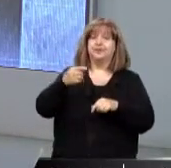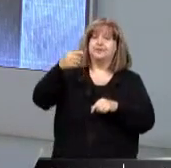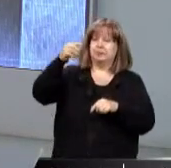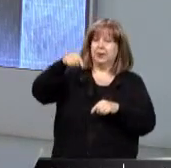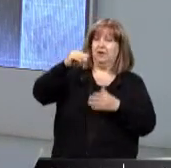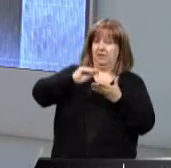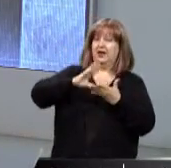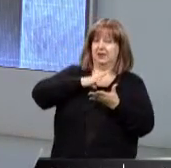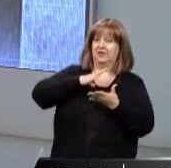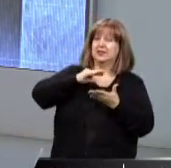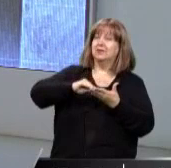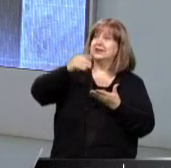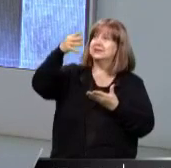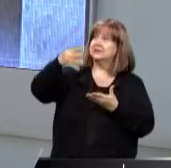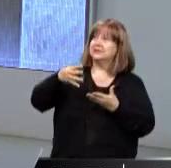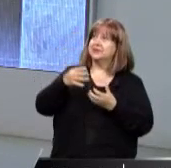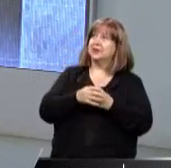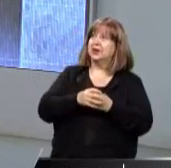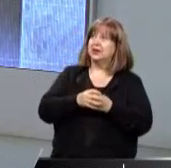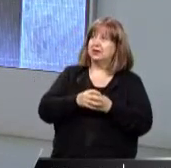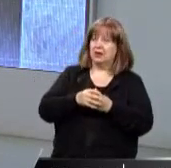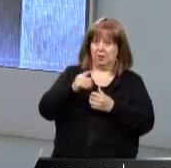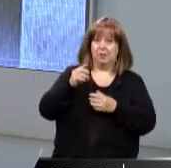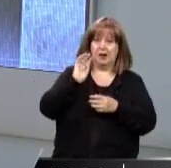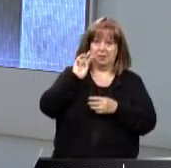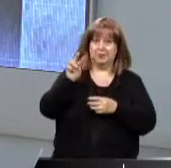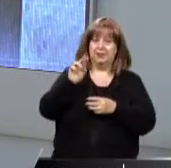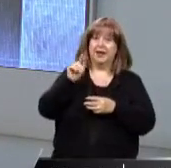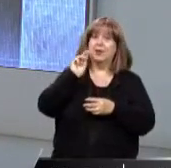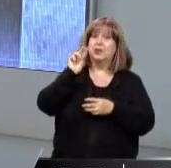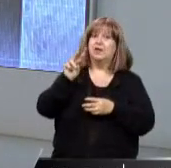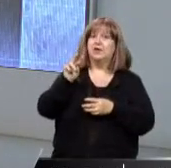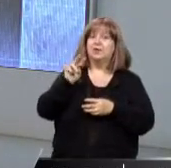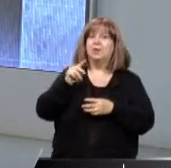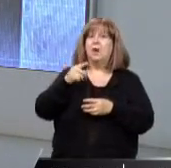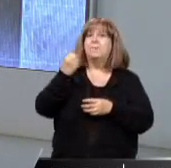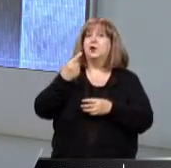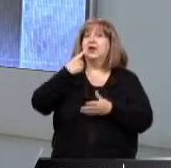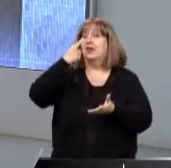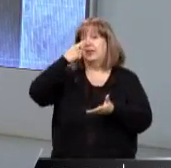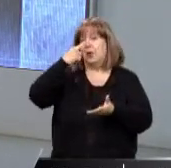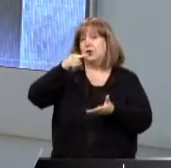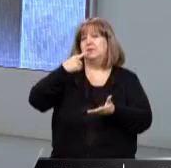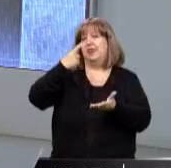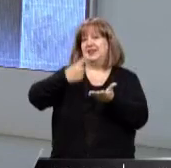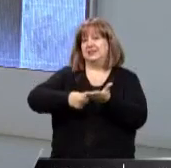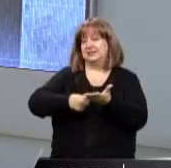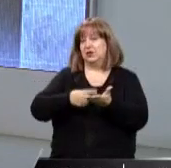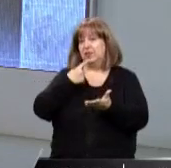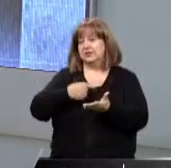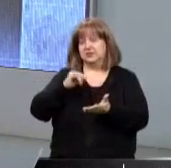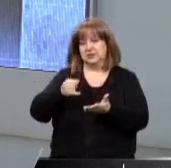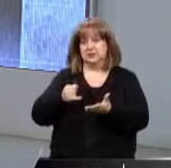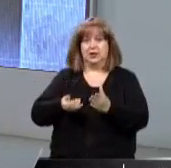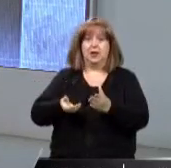más para también compartirles a ustedes que tienen que ver con esta decisión, finalmente, de... Bueno, tener que subir el precio.